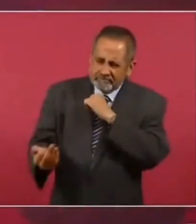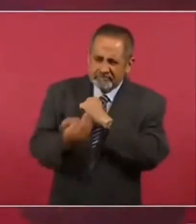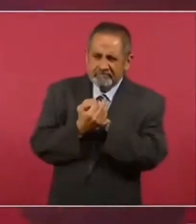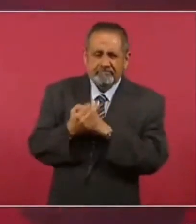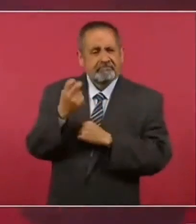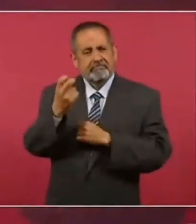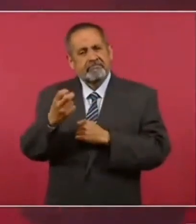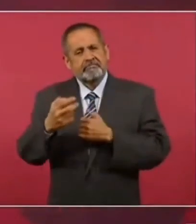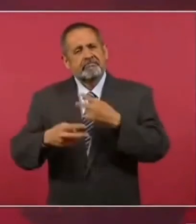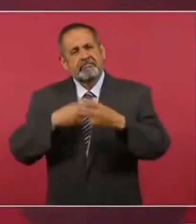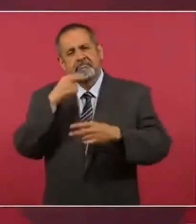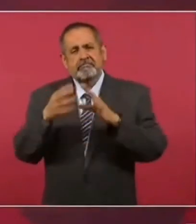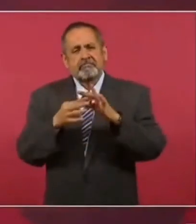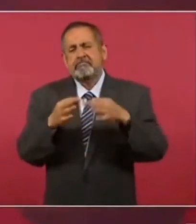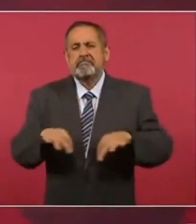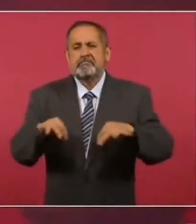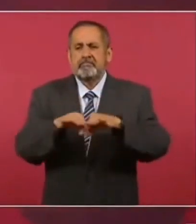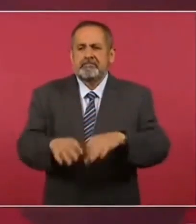intereses